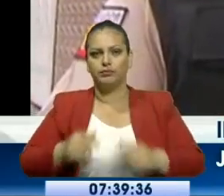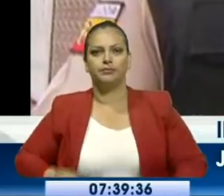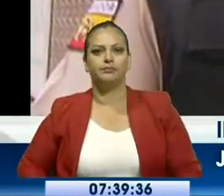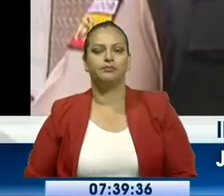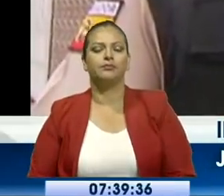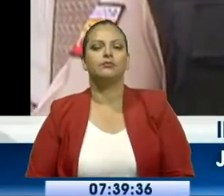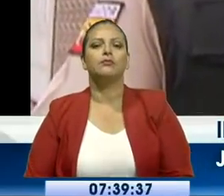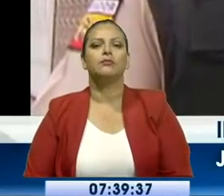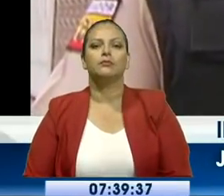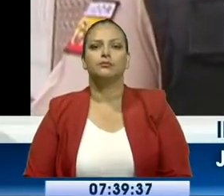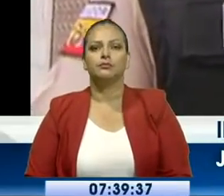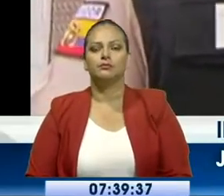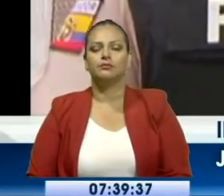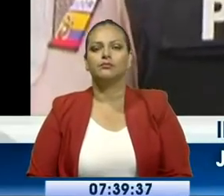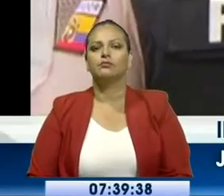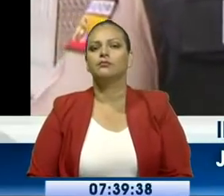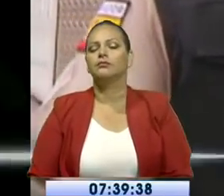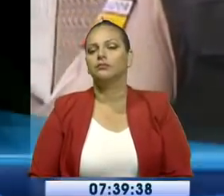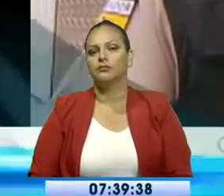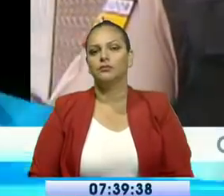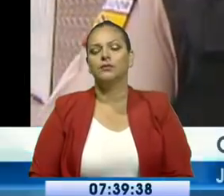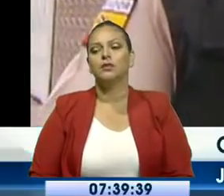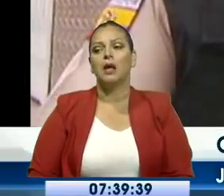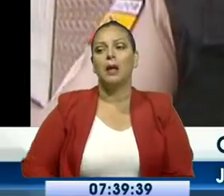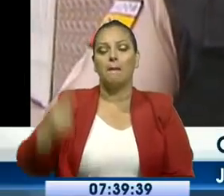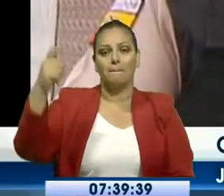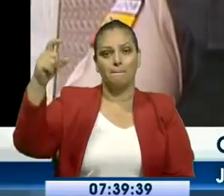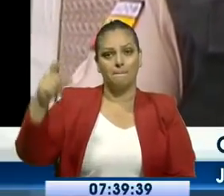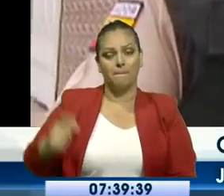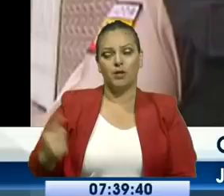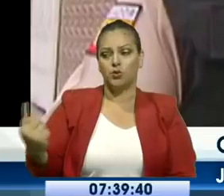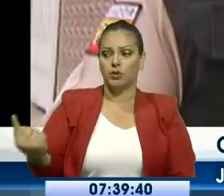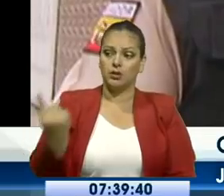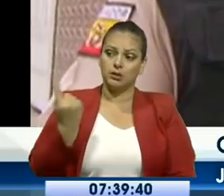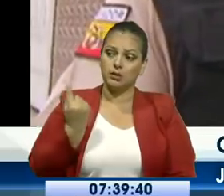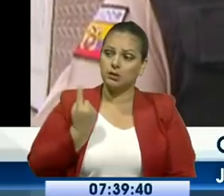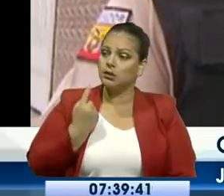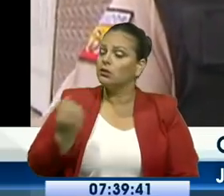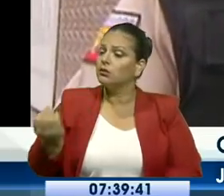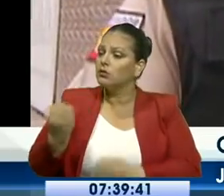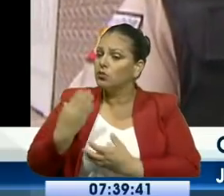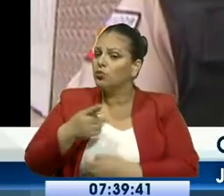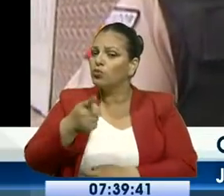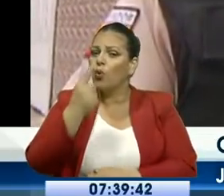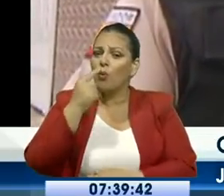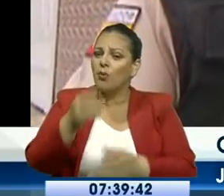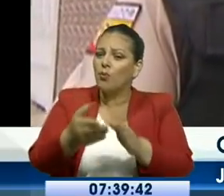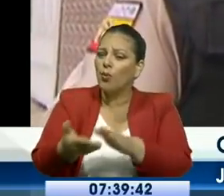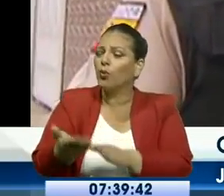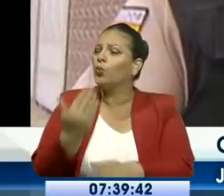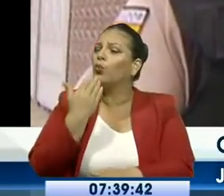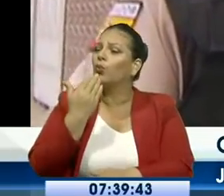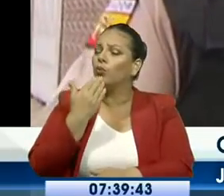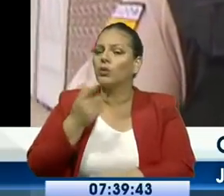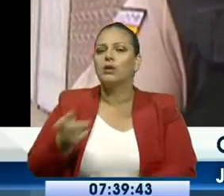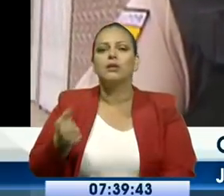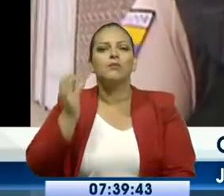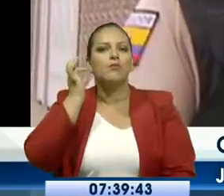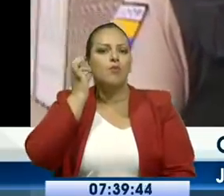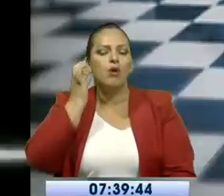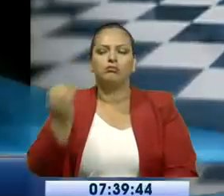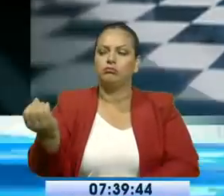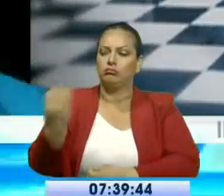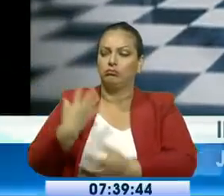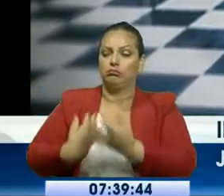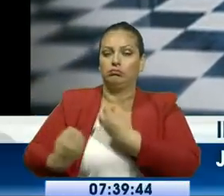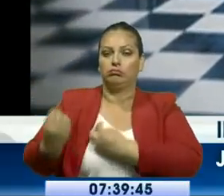nos aportó con algunos datos y que eso ya está en la etapa de investigación. ¿Qué dijo la joven?